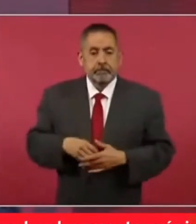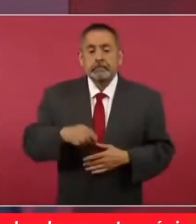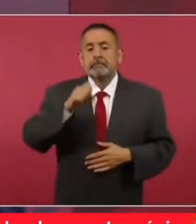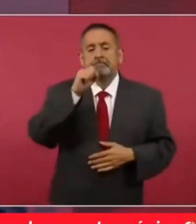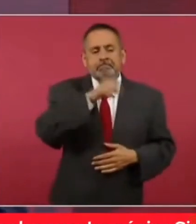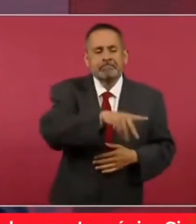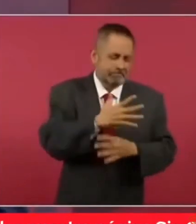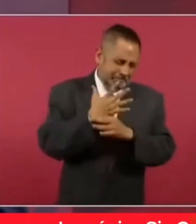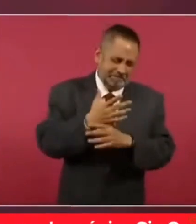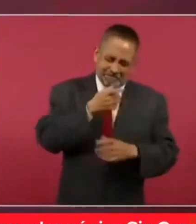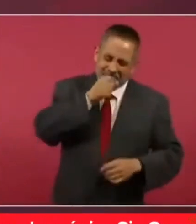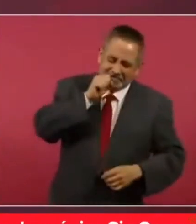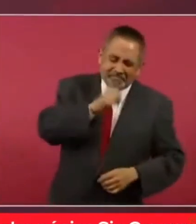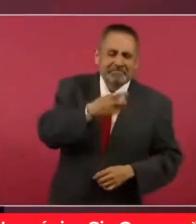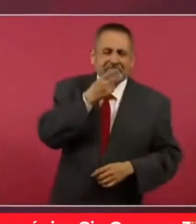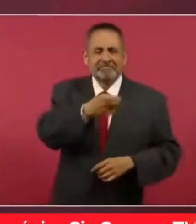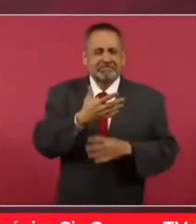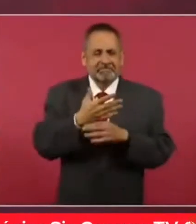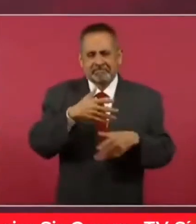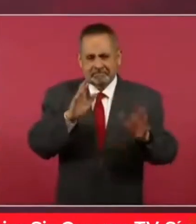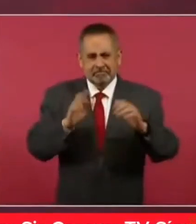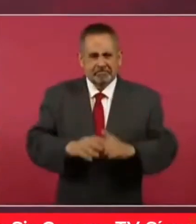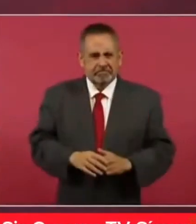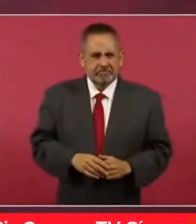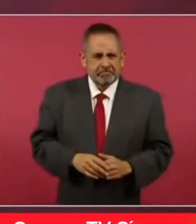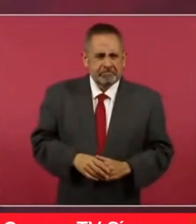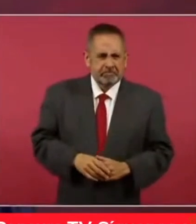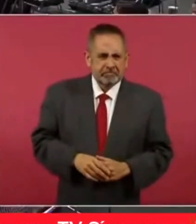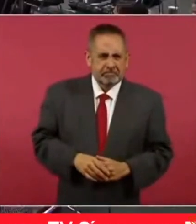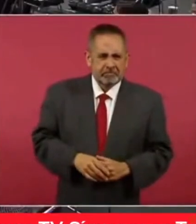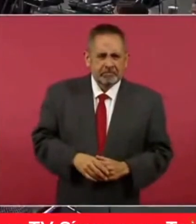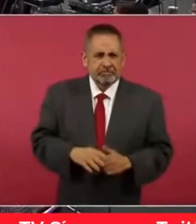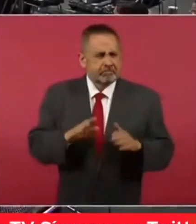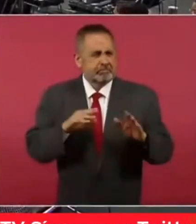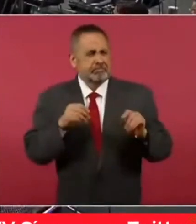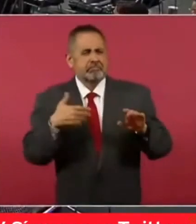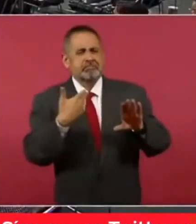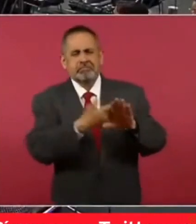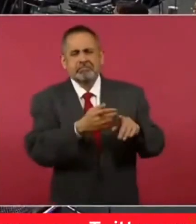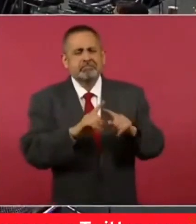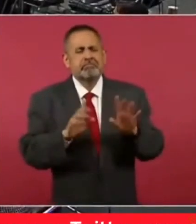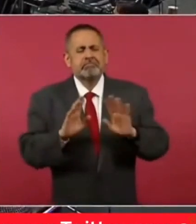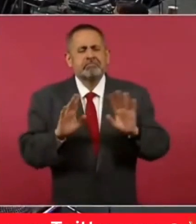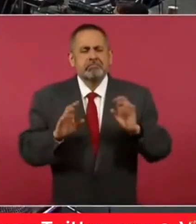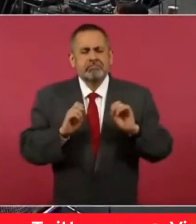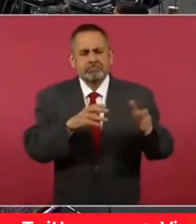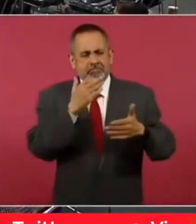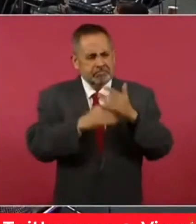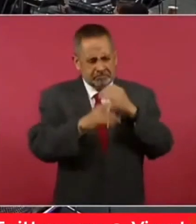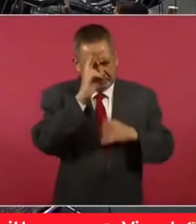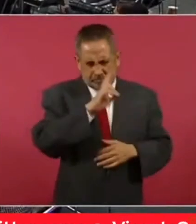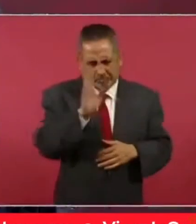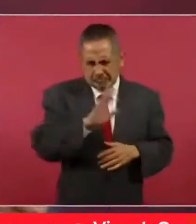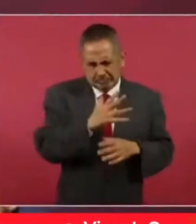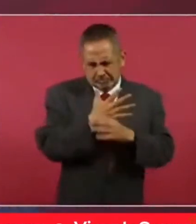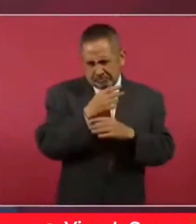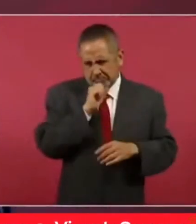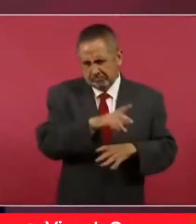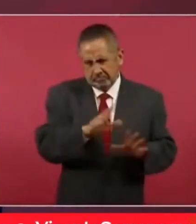misma, pues, lo ha dicho. Además, no es con ánimo de faltarle respeto.